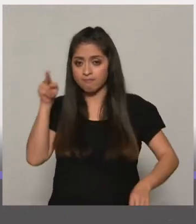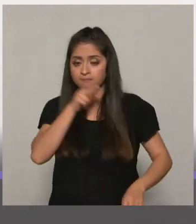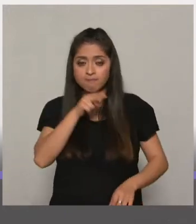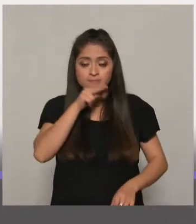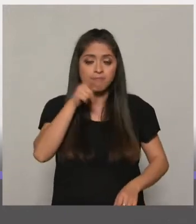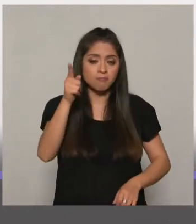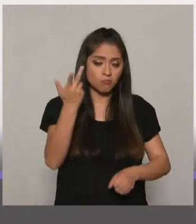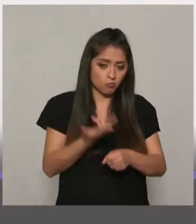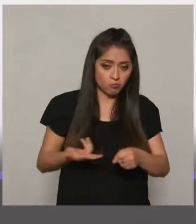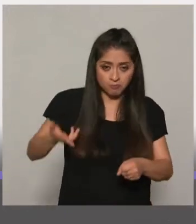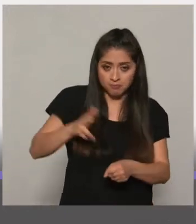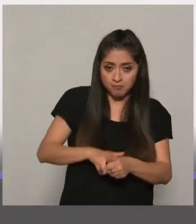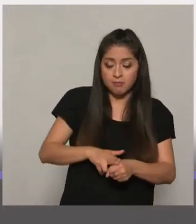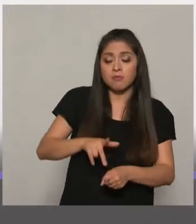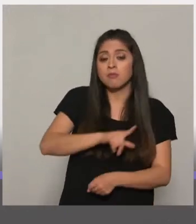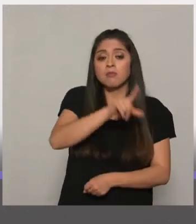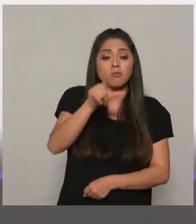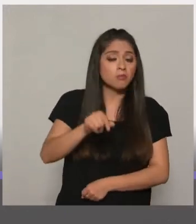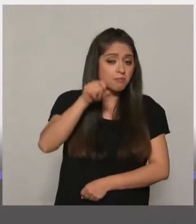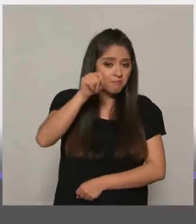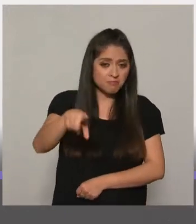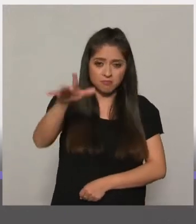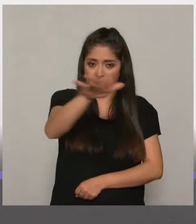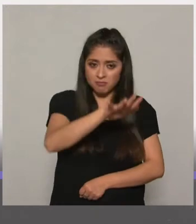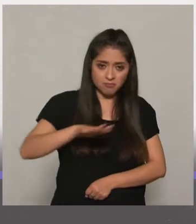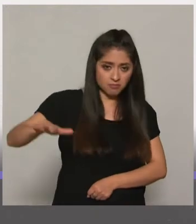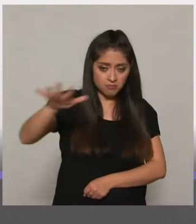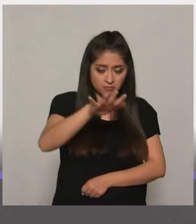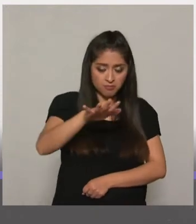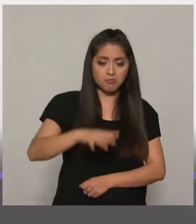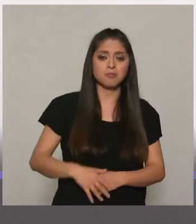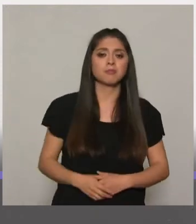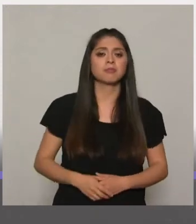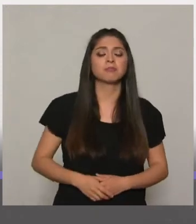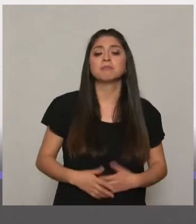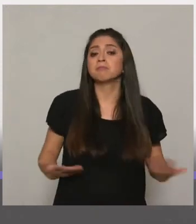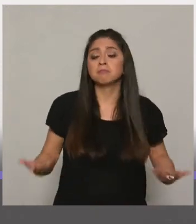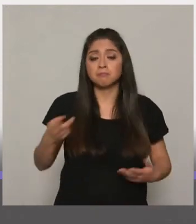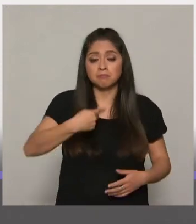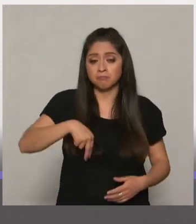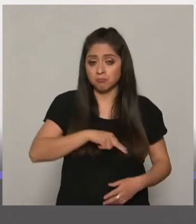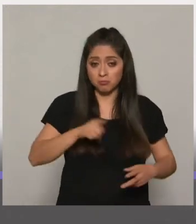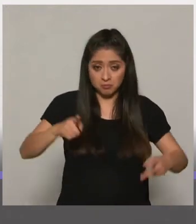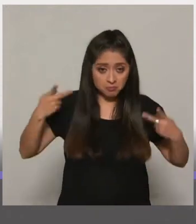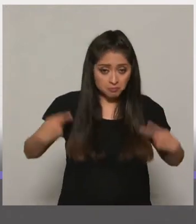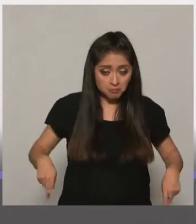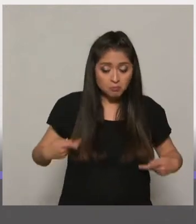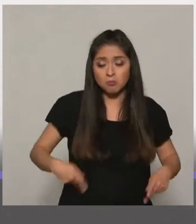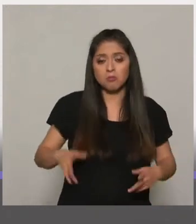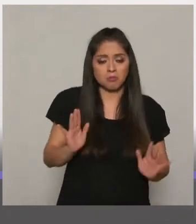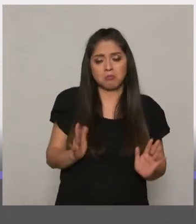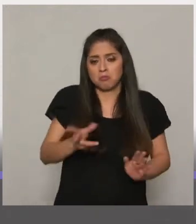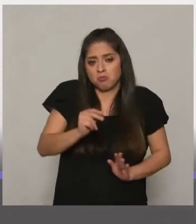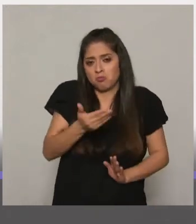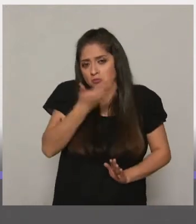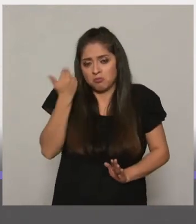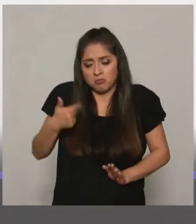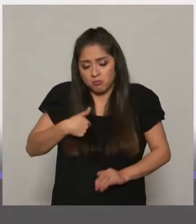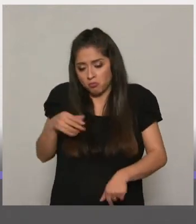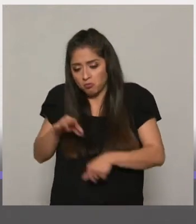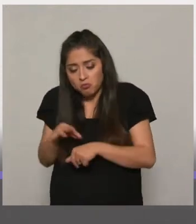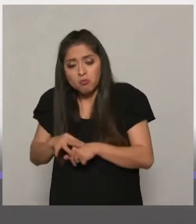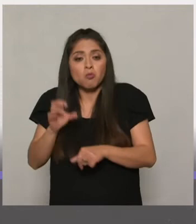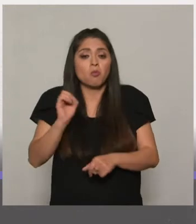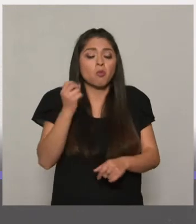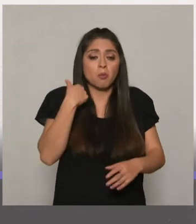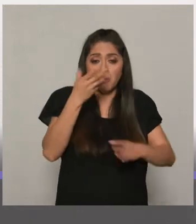en un hospital. Y yo creo que de igual forma, si nosotros como personas no médicos o que no tenemos el conocimiento básico,